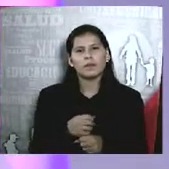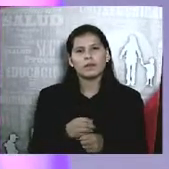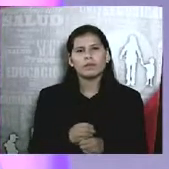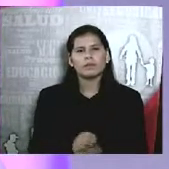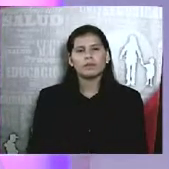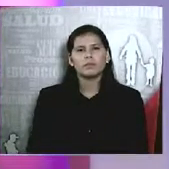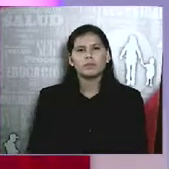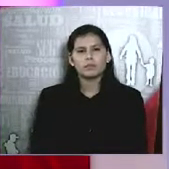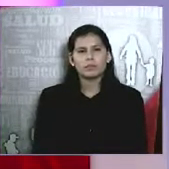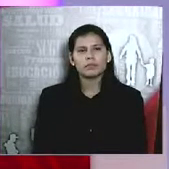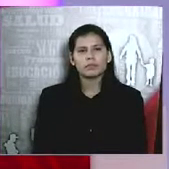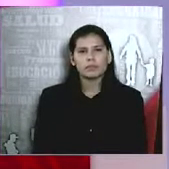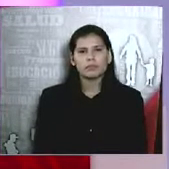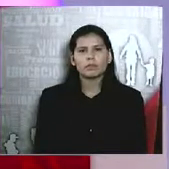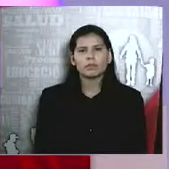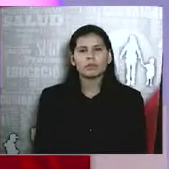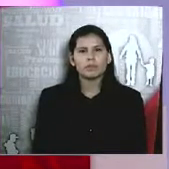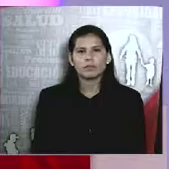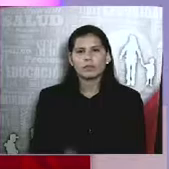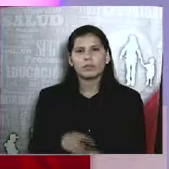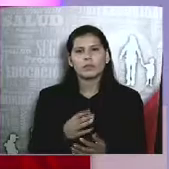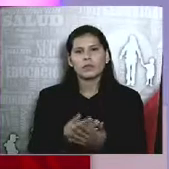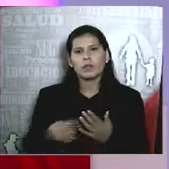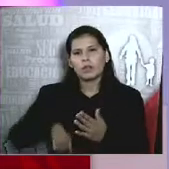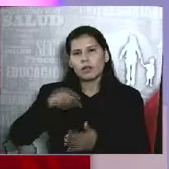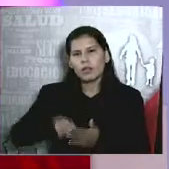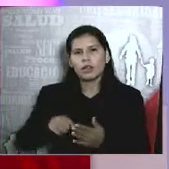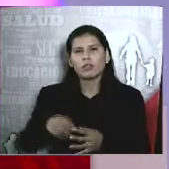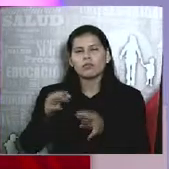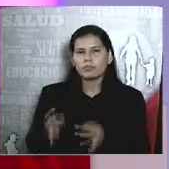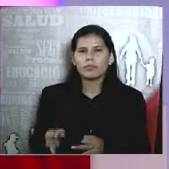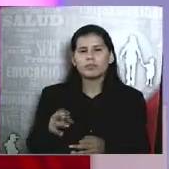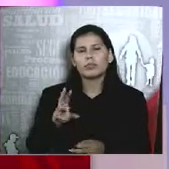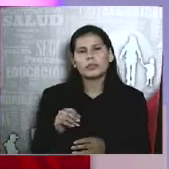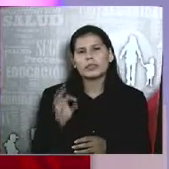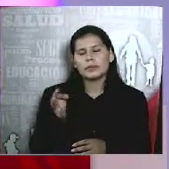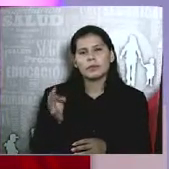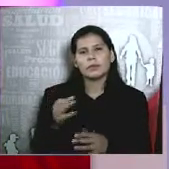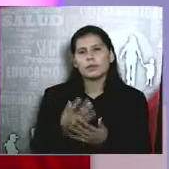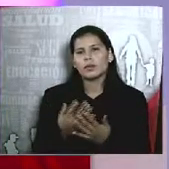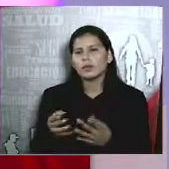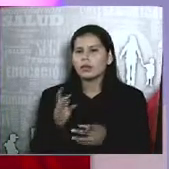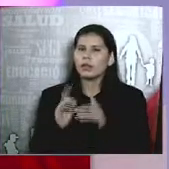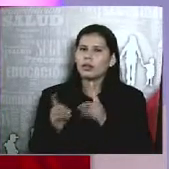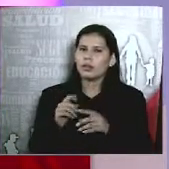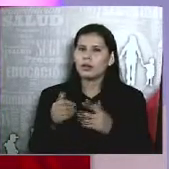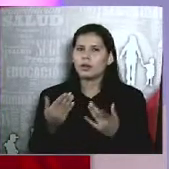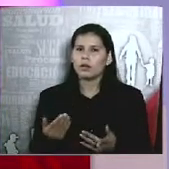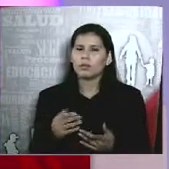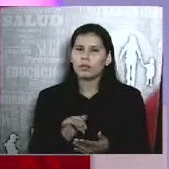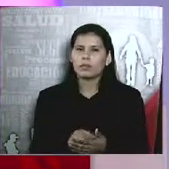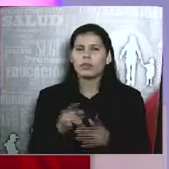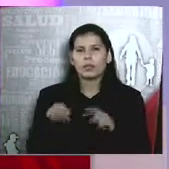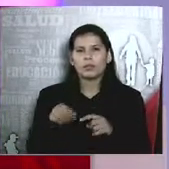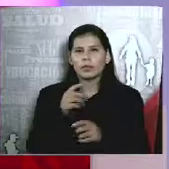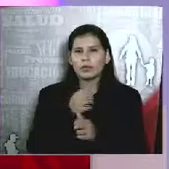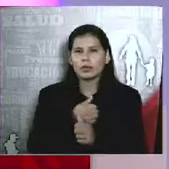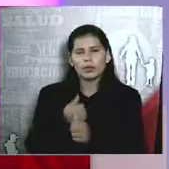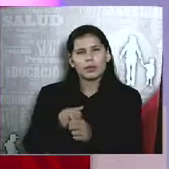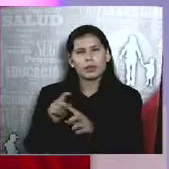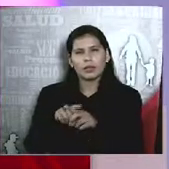no hacemos contrataciones directas, tratamos de mirar de manera puntual cada